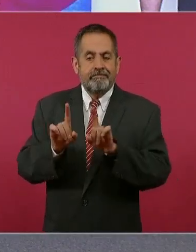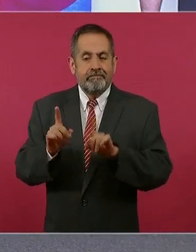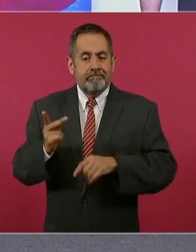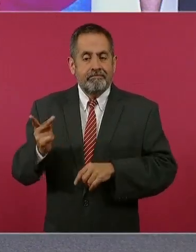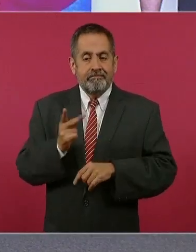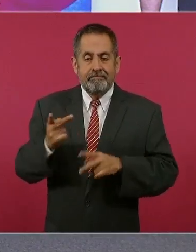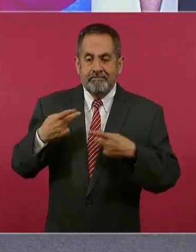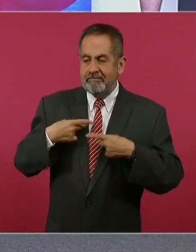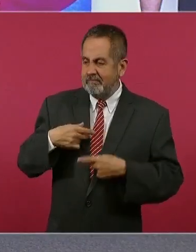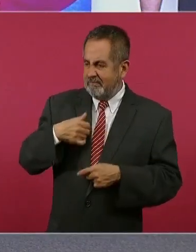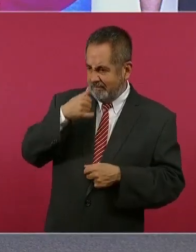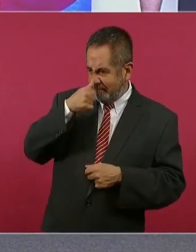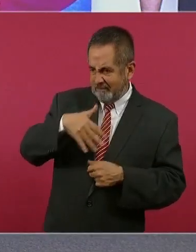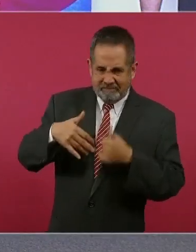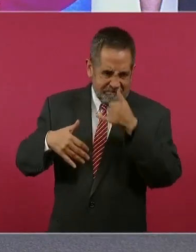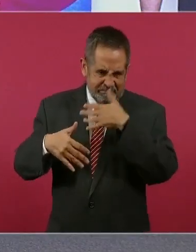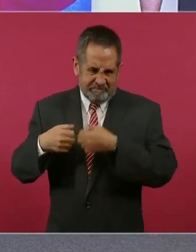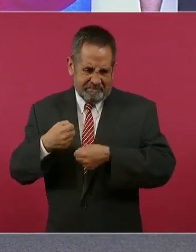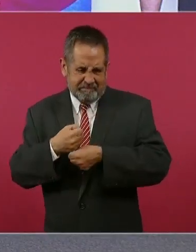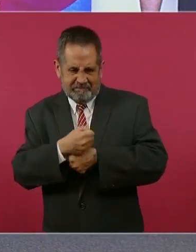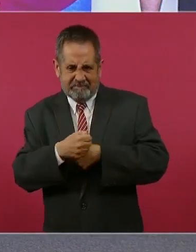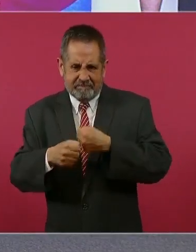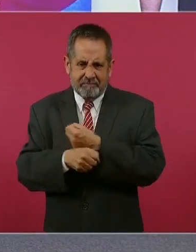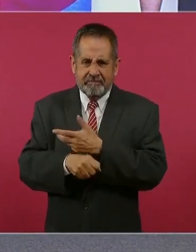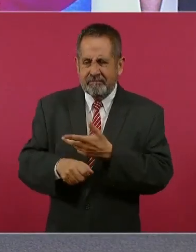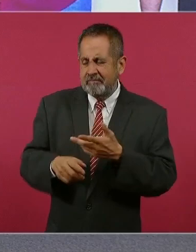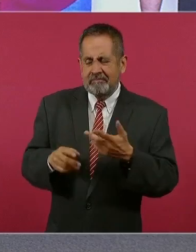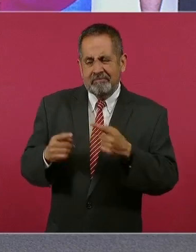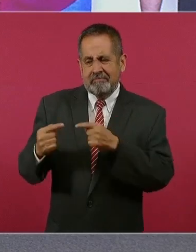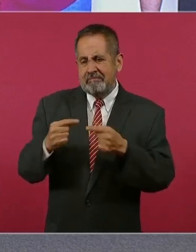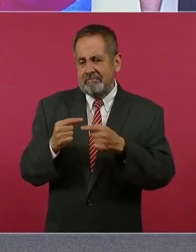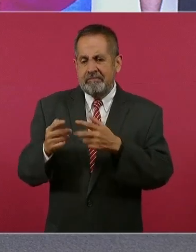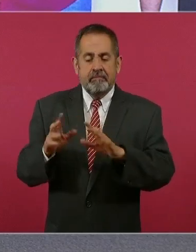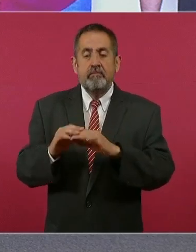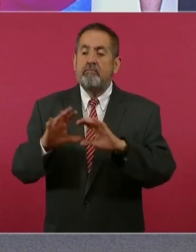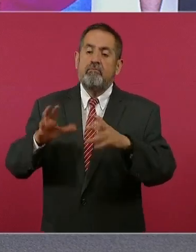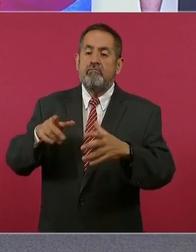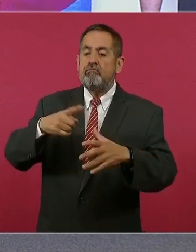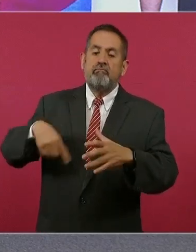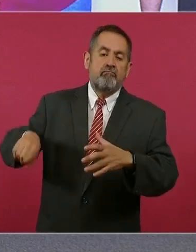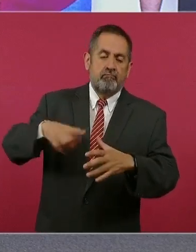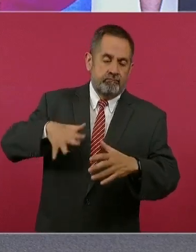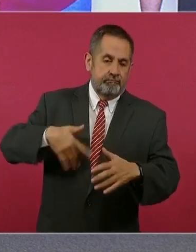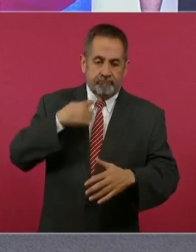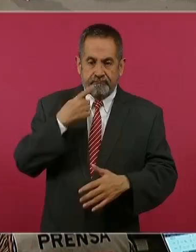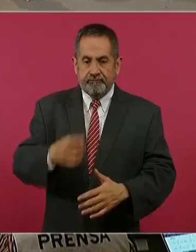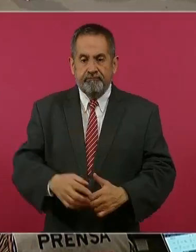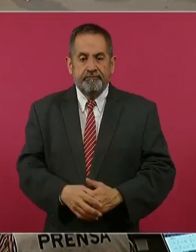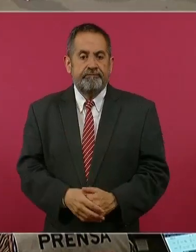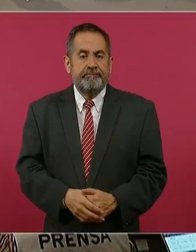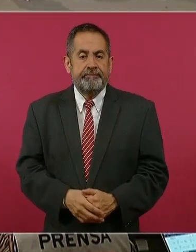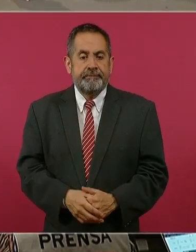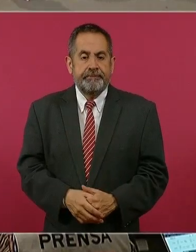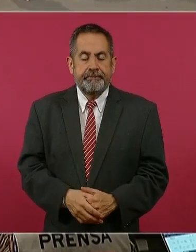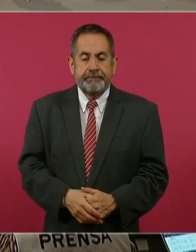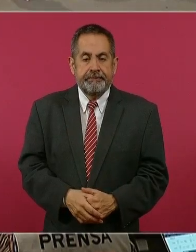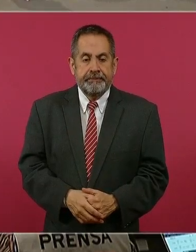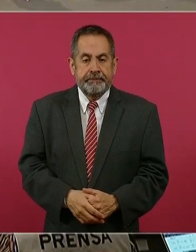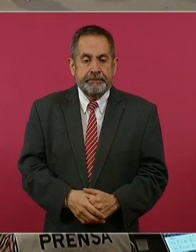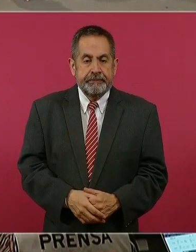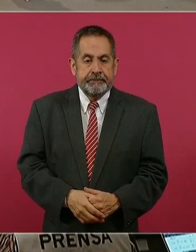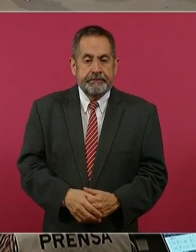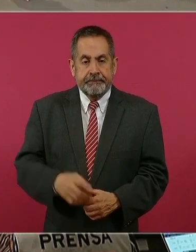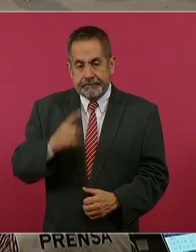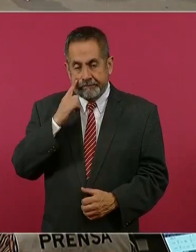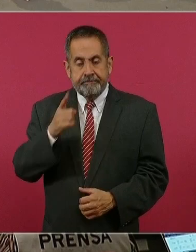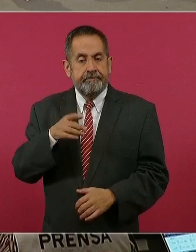dos sujetos, no necesariamente una pareja, o la violencia colectiva que ya mencionábamos. La siguiente, por favor. Ahora vean el